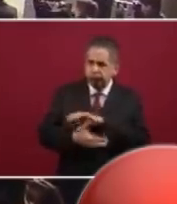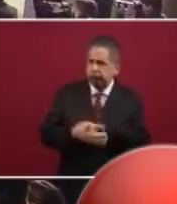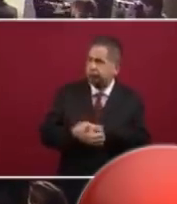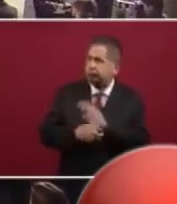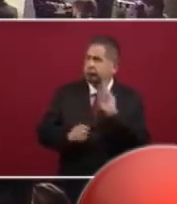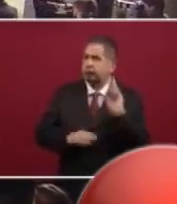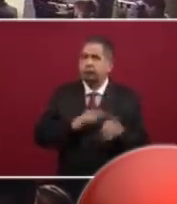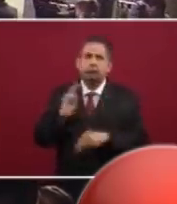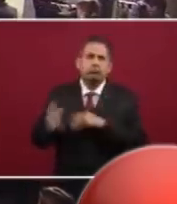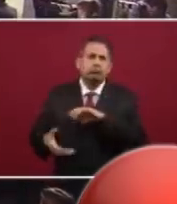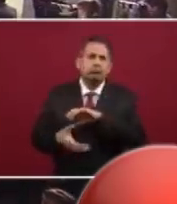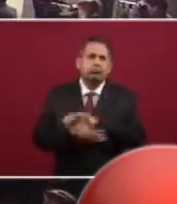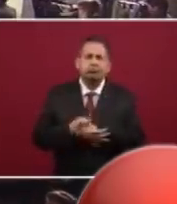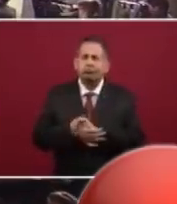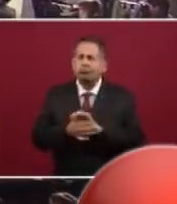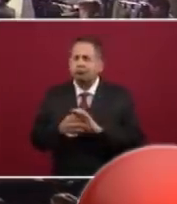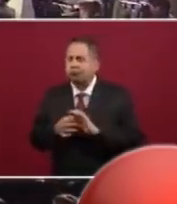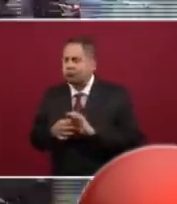universal.